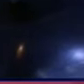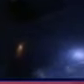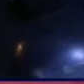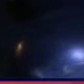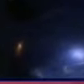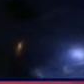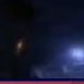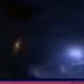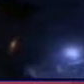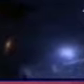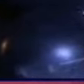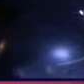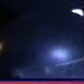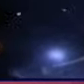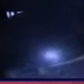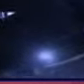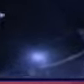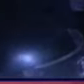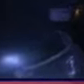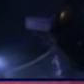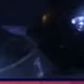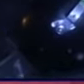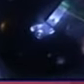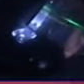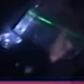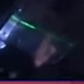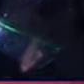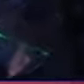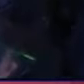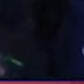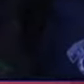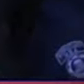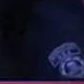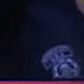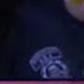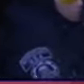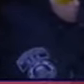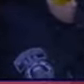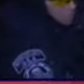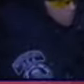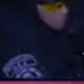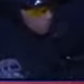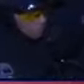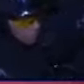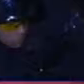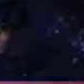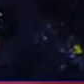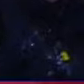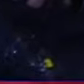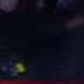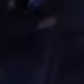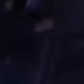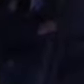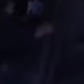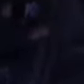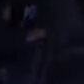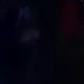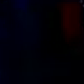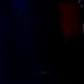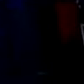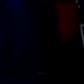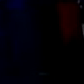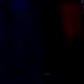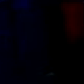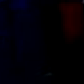personas vulnerables para evitar tragedias y accidentes. Con estas imágenes, gracias Rudy por la información que nos das. Ponemos punto final a esta